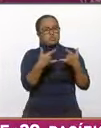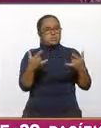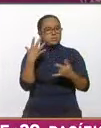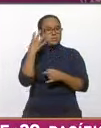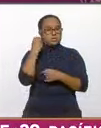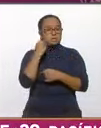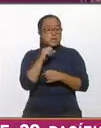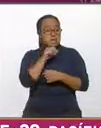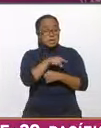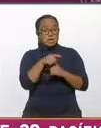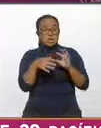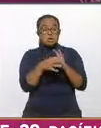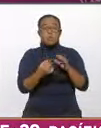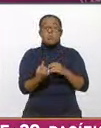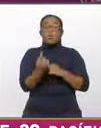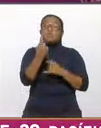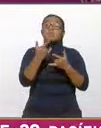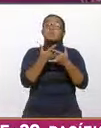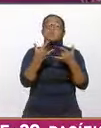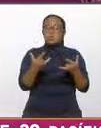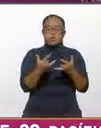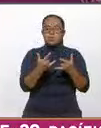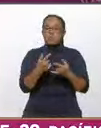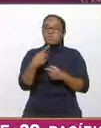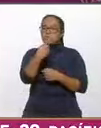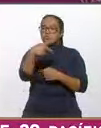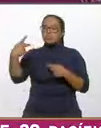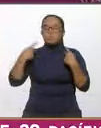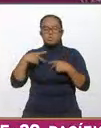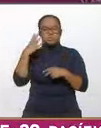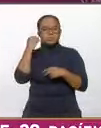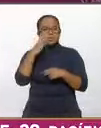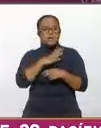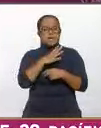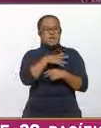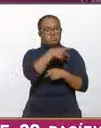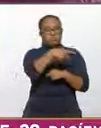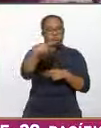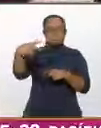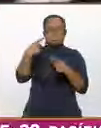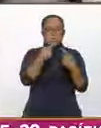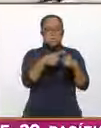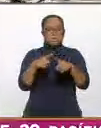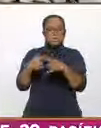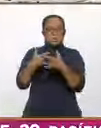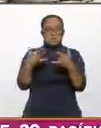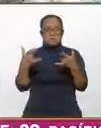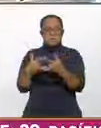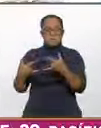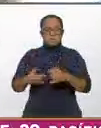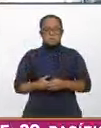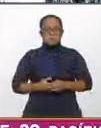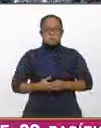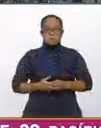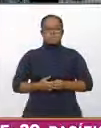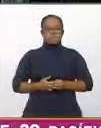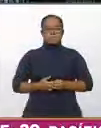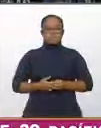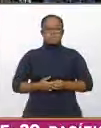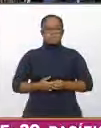mismo decía que no hay una sola historia, sino que cada radioescucha tiene su propia historia. Aquí sus palabras.